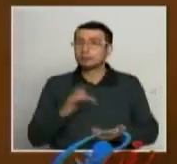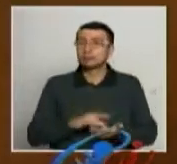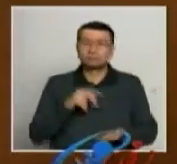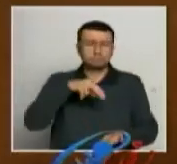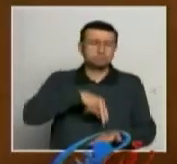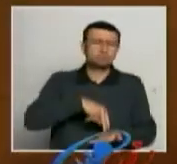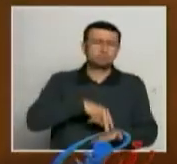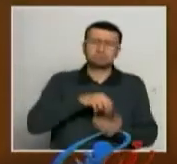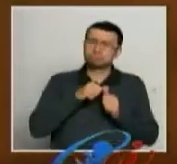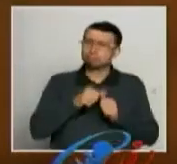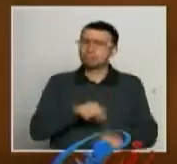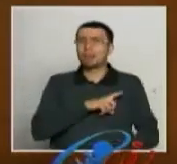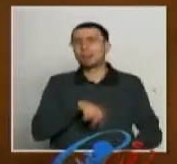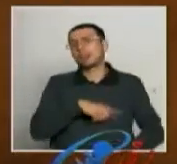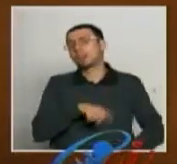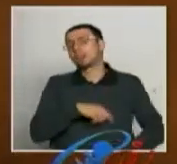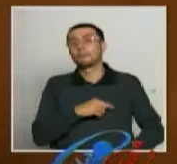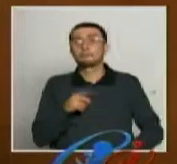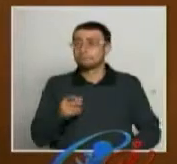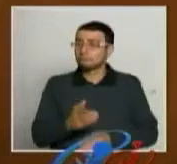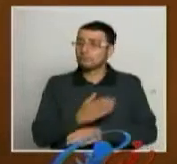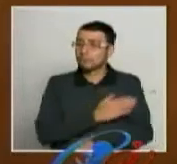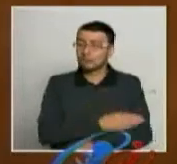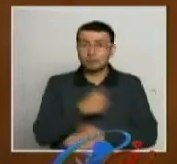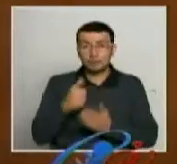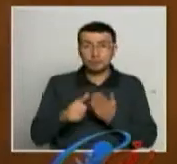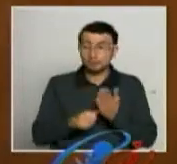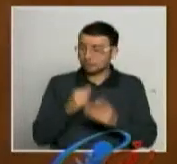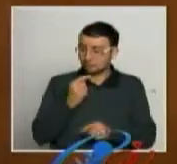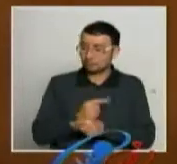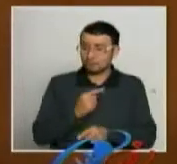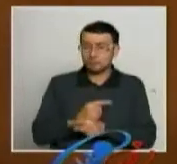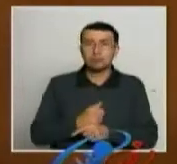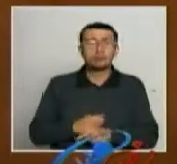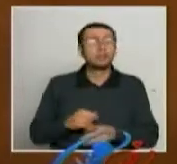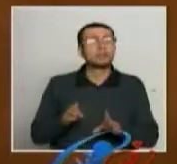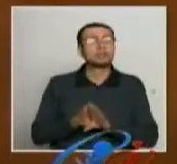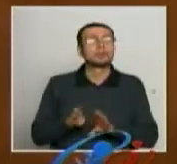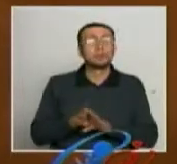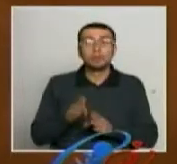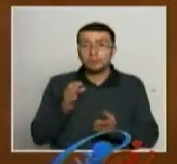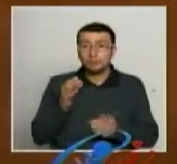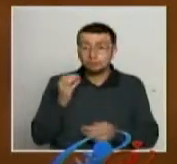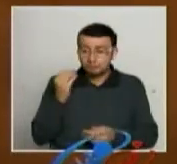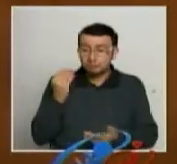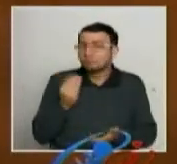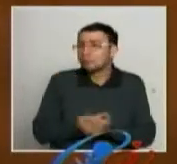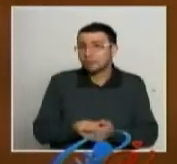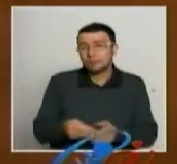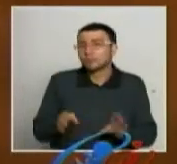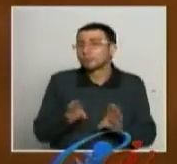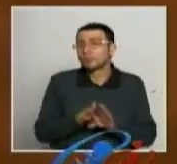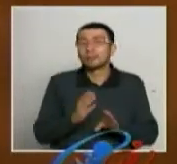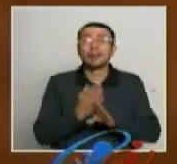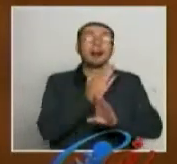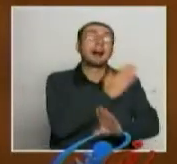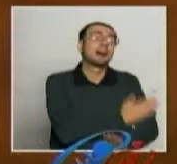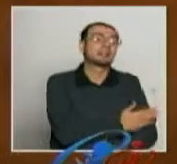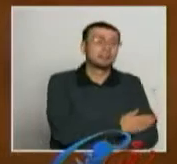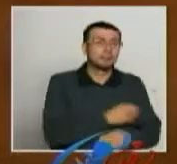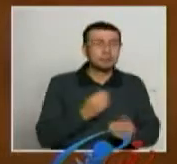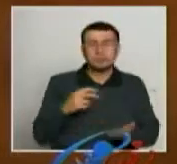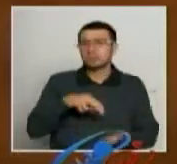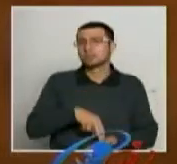pie, y generalmente lo que hemos dicho en los otros programas, ese es el pago que hacemos nosotros los seres humanos al hecho de habernos puesto